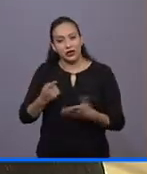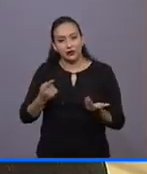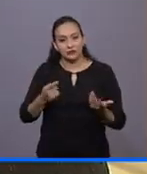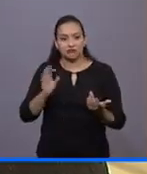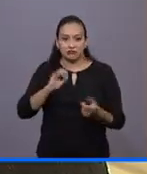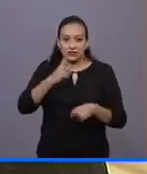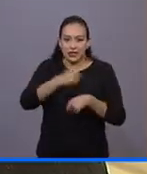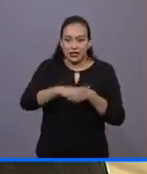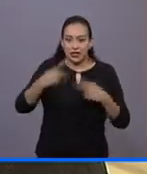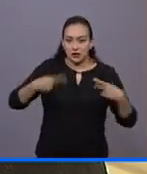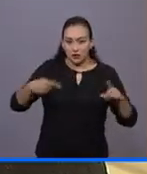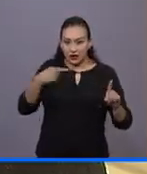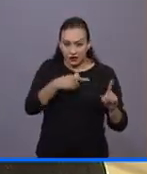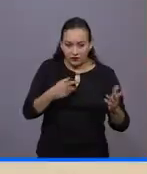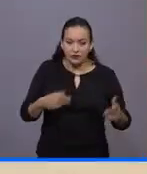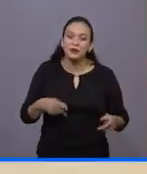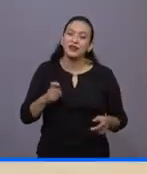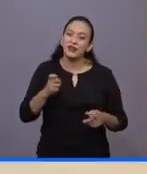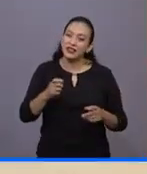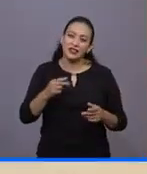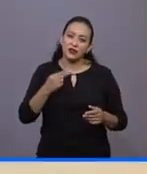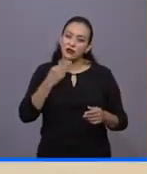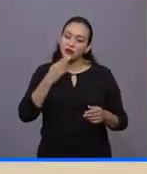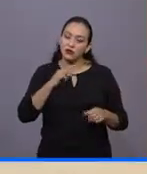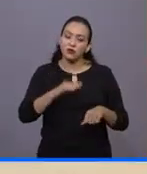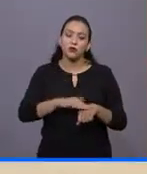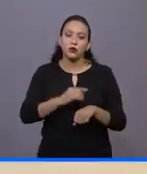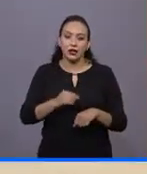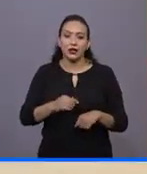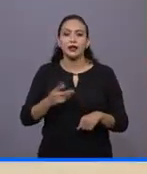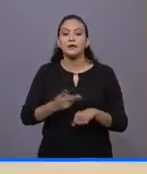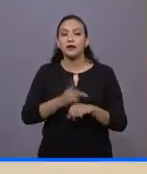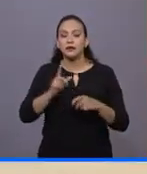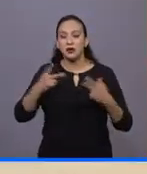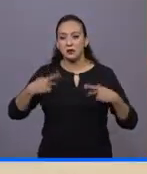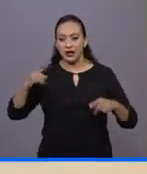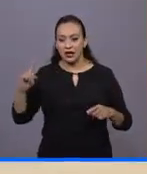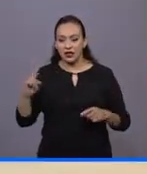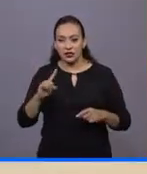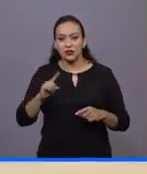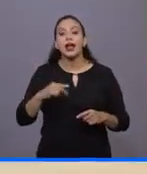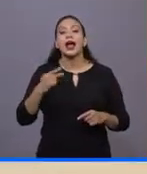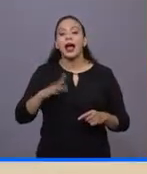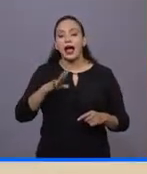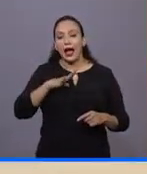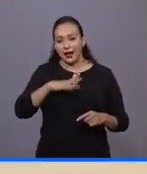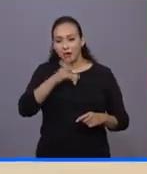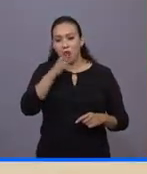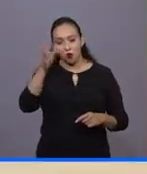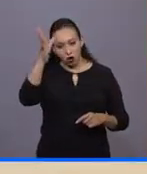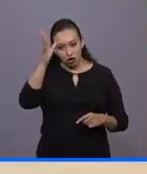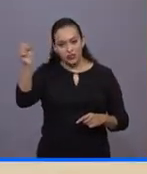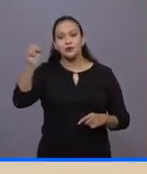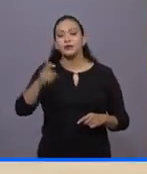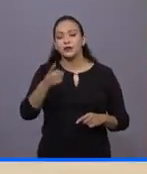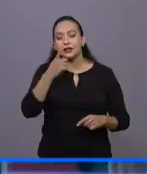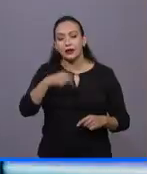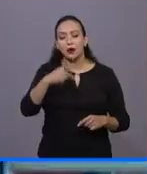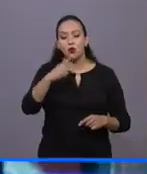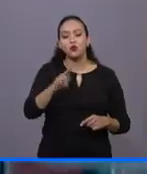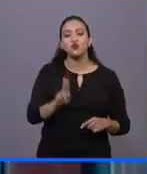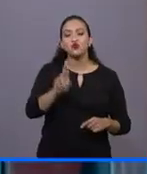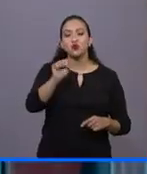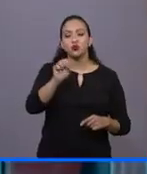por el cual no resulta aplicable la figura de la usura en este tipo de contratos, ya que únicamente se configura cuando